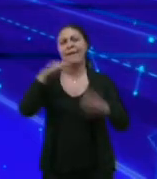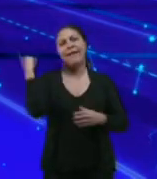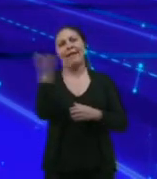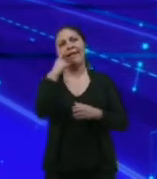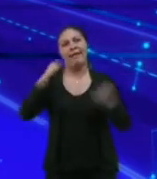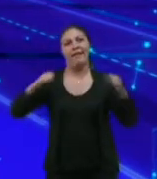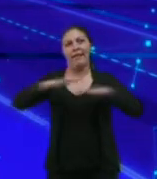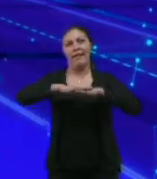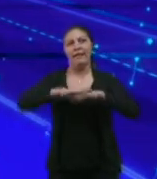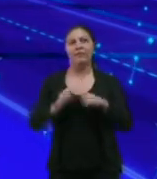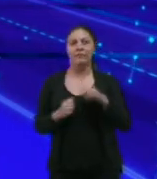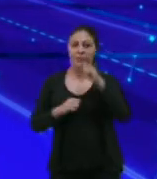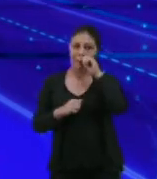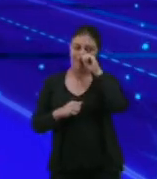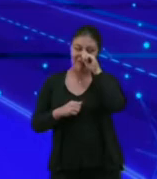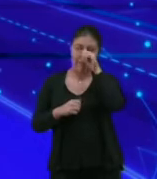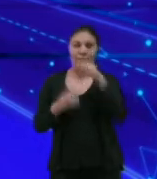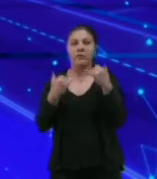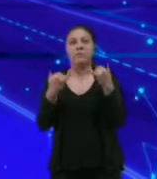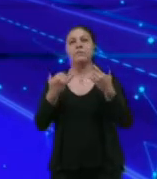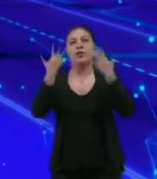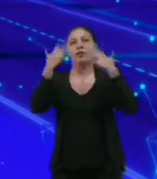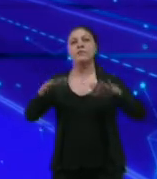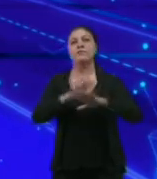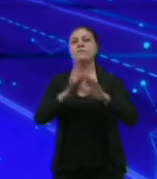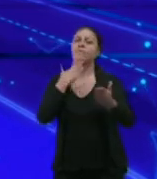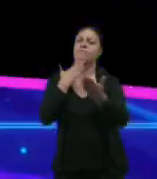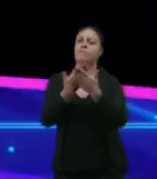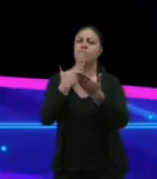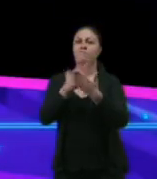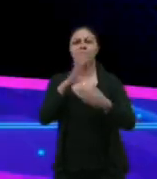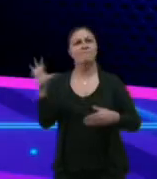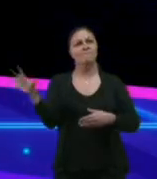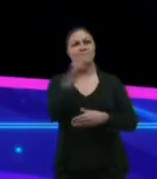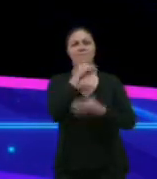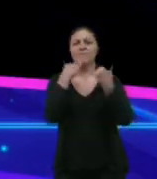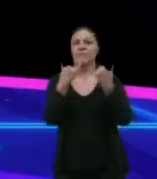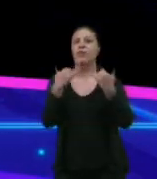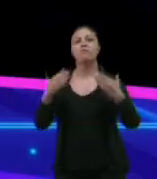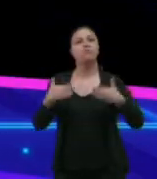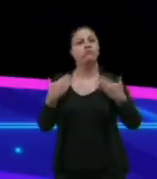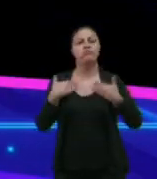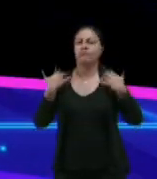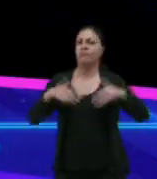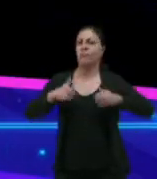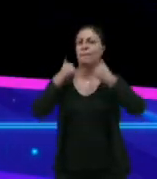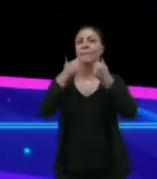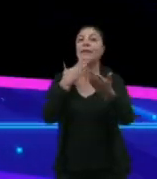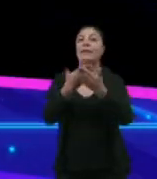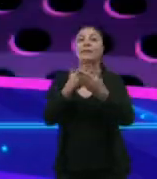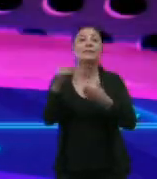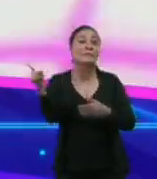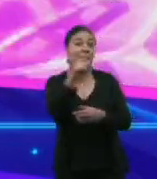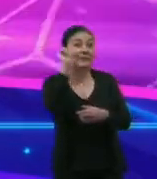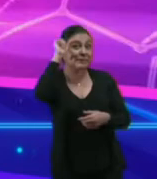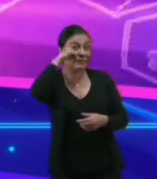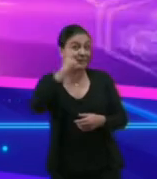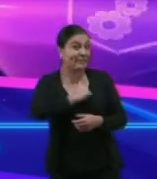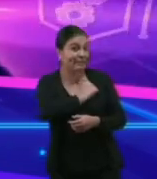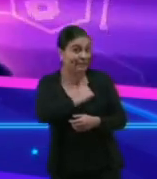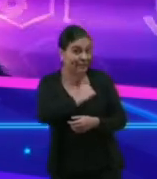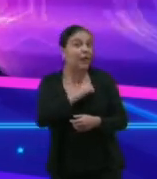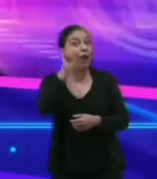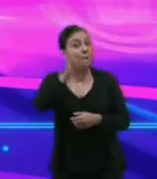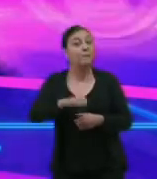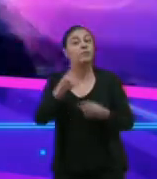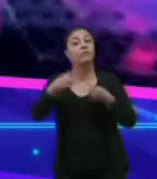señores aquí terminamos mis gracias de verdad estamos muy satisfechos pero por favor no se olviden que es que nos faltan todavía